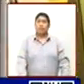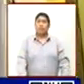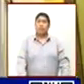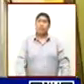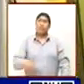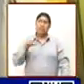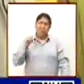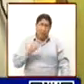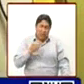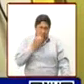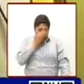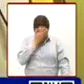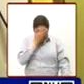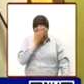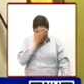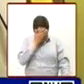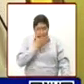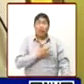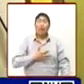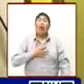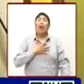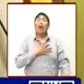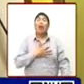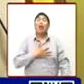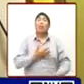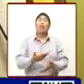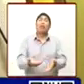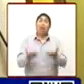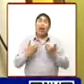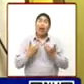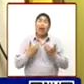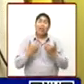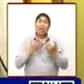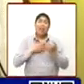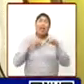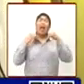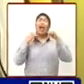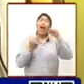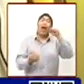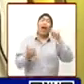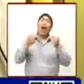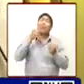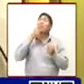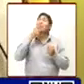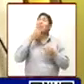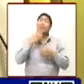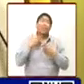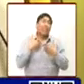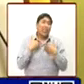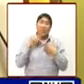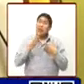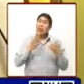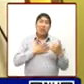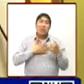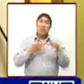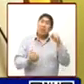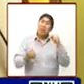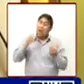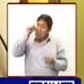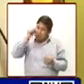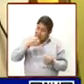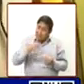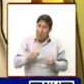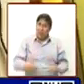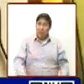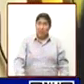Si mi auto es, por favor, devuélvame, que lo tiene, ese es mi auto, porque